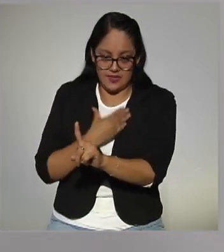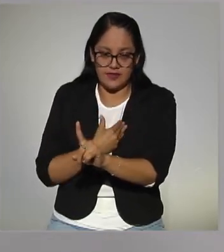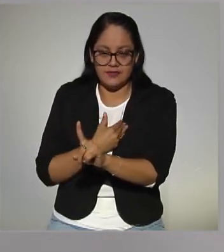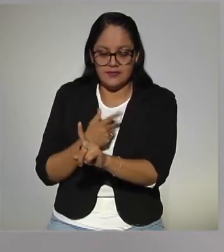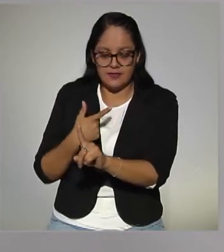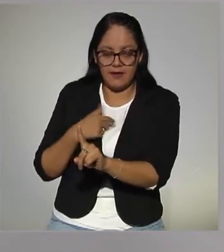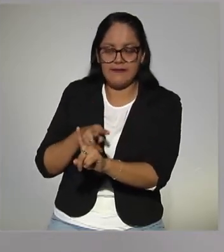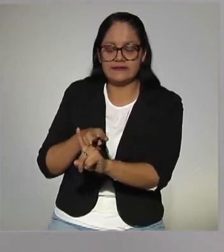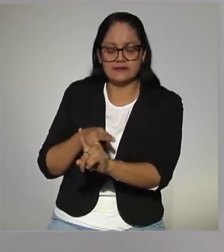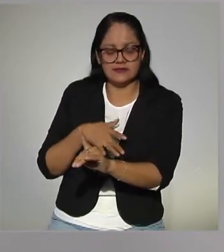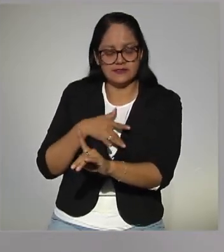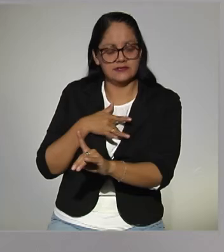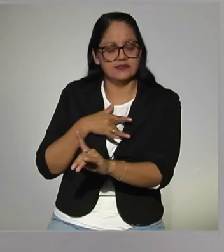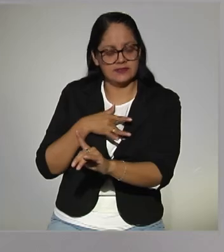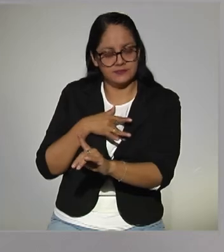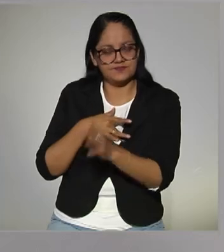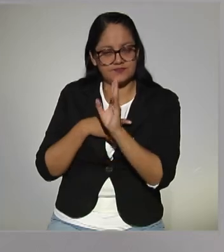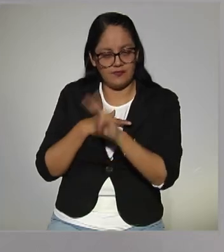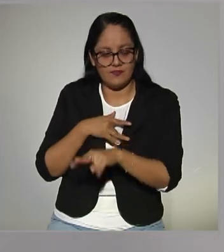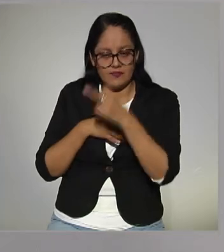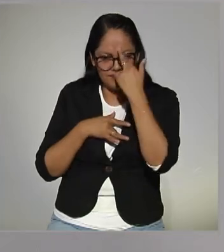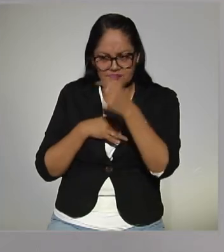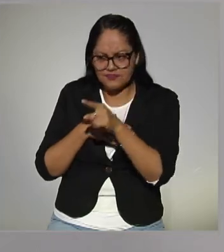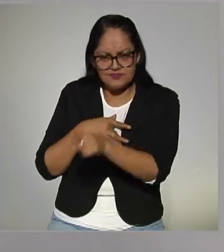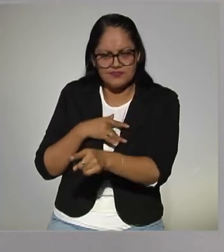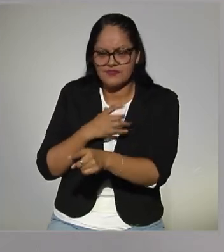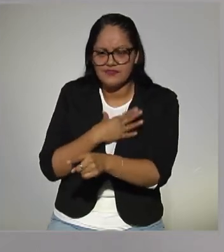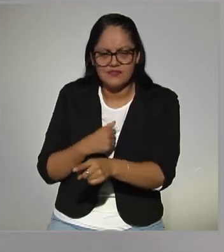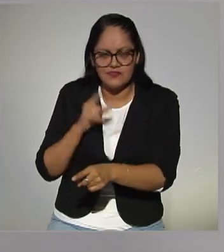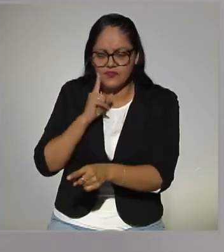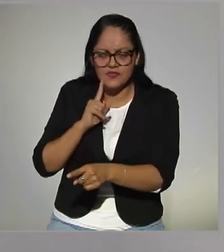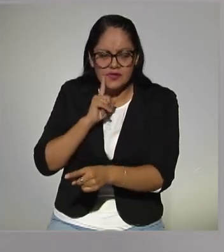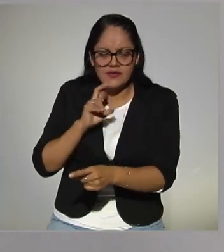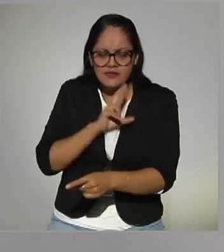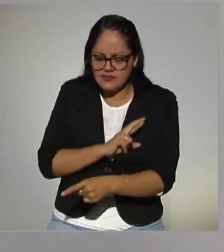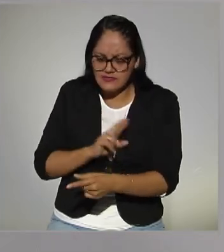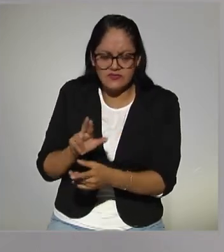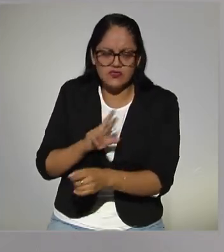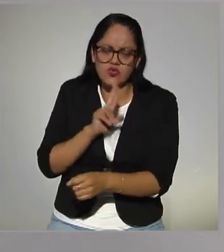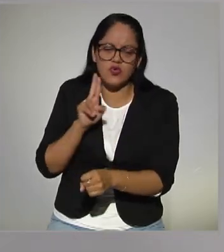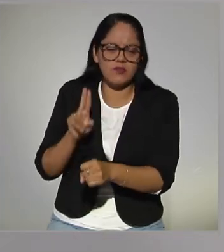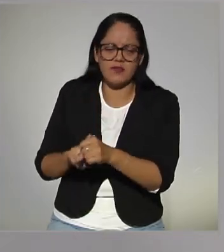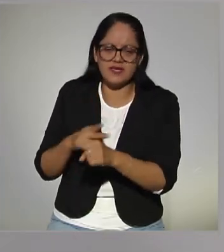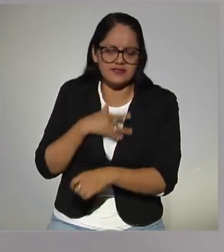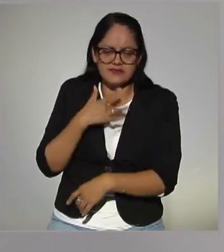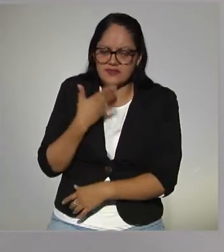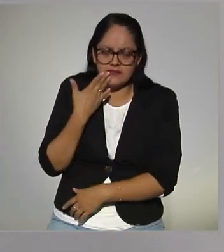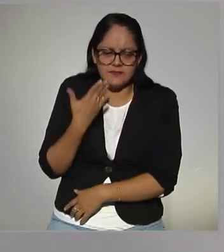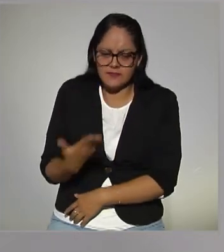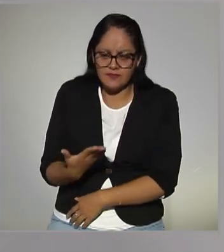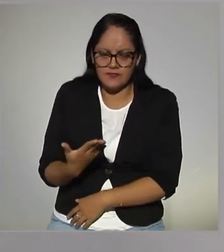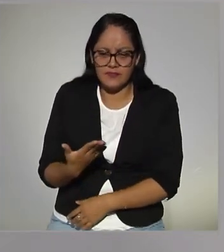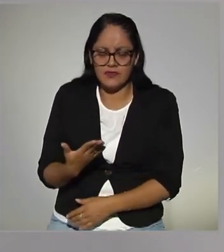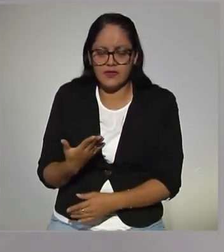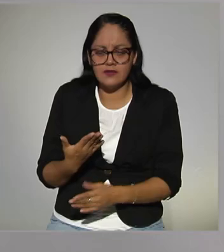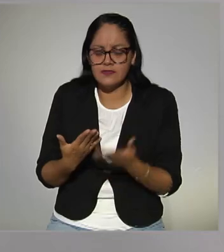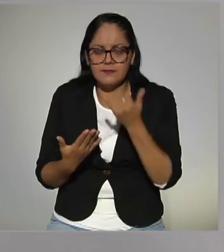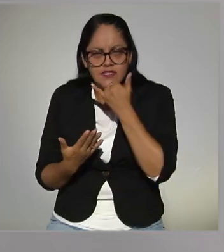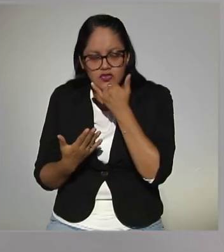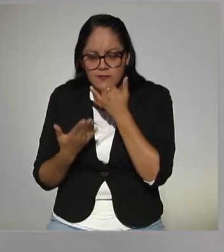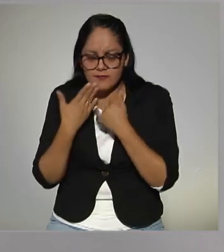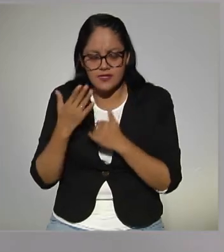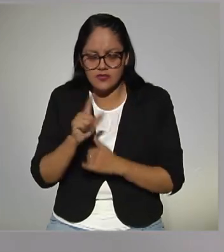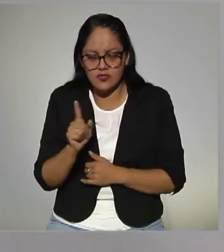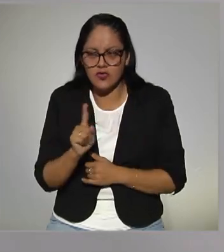y validar que está bien que sienta esas emociones, más que esté bien, perdón, que